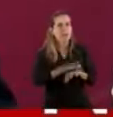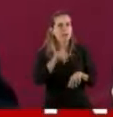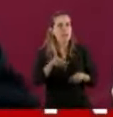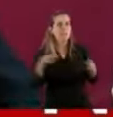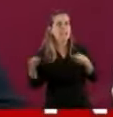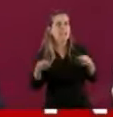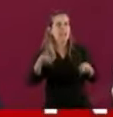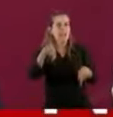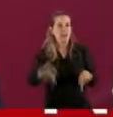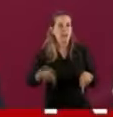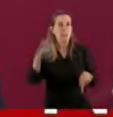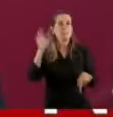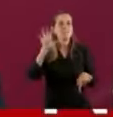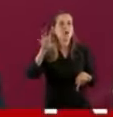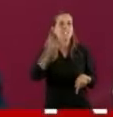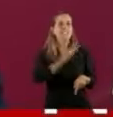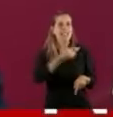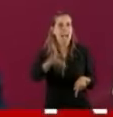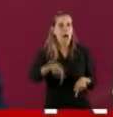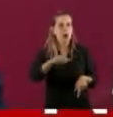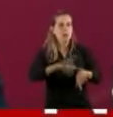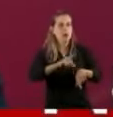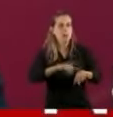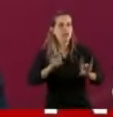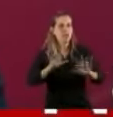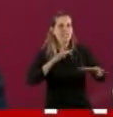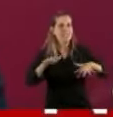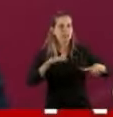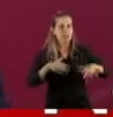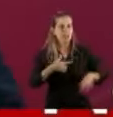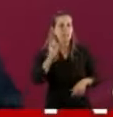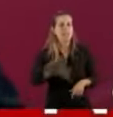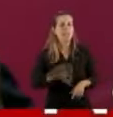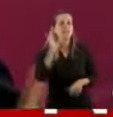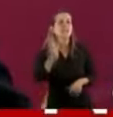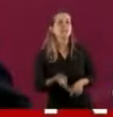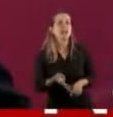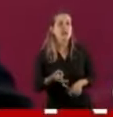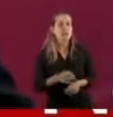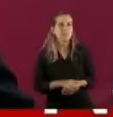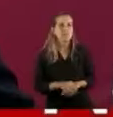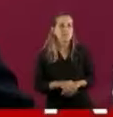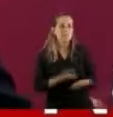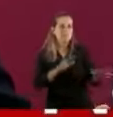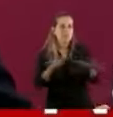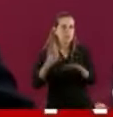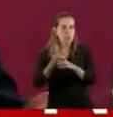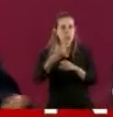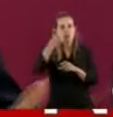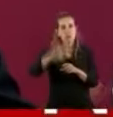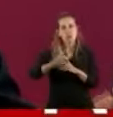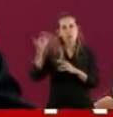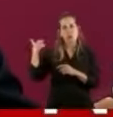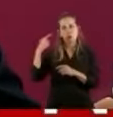estos momentos difíciles y también de sentir y de saber que durante todos estos, diría, 12